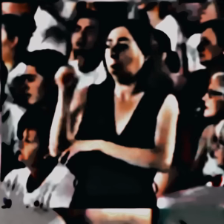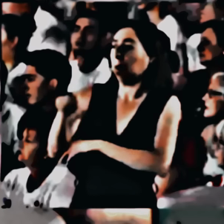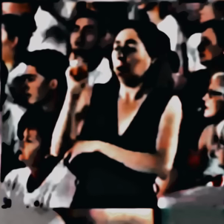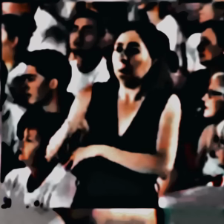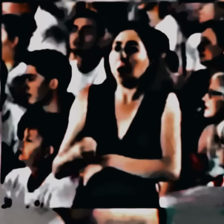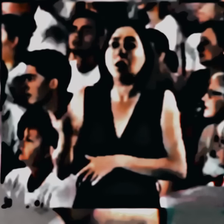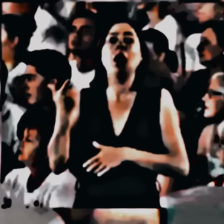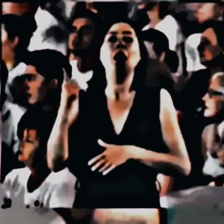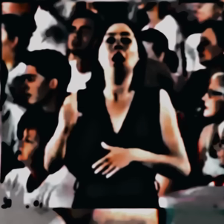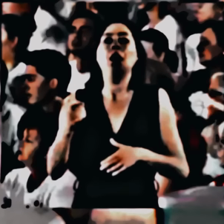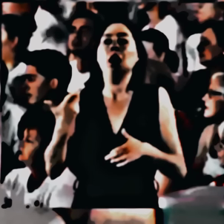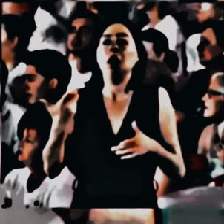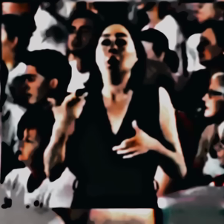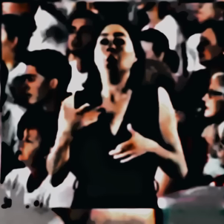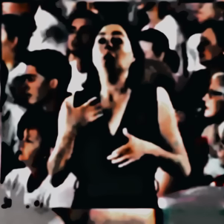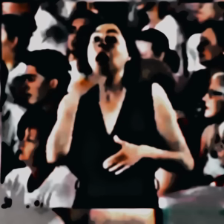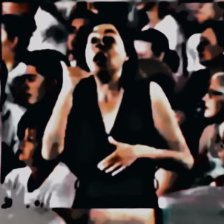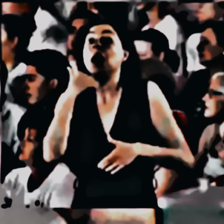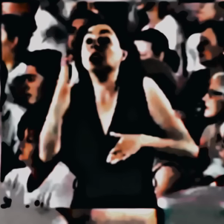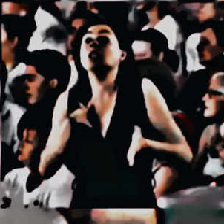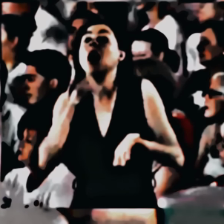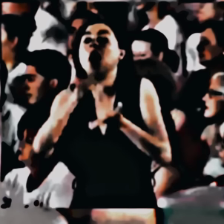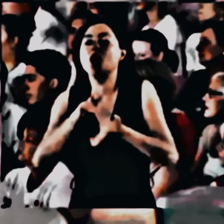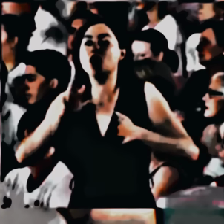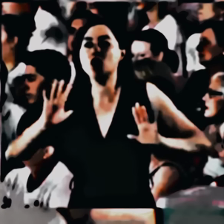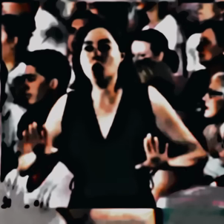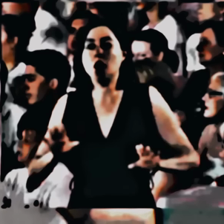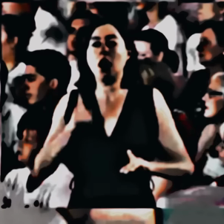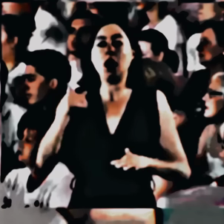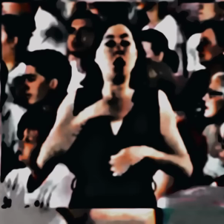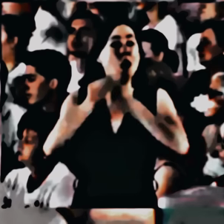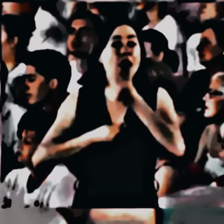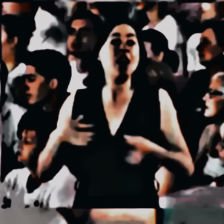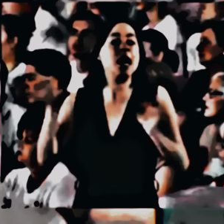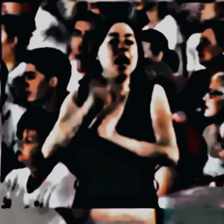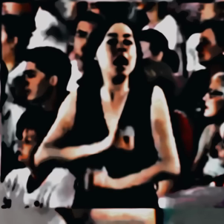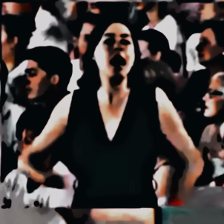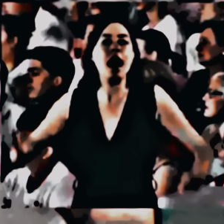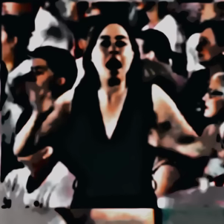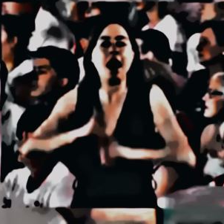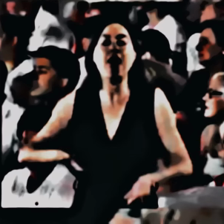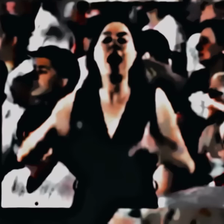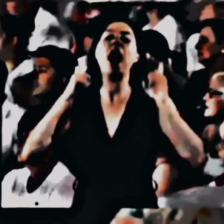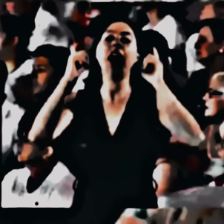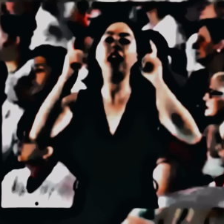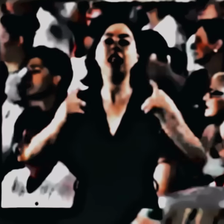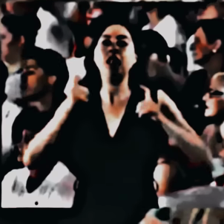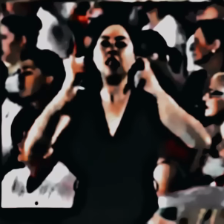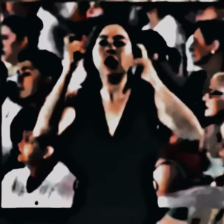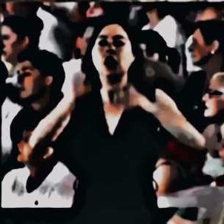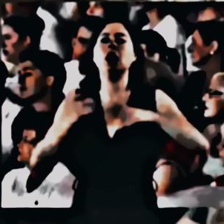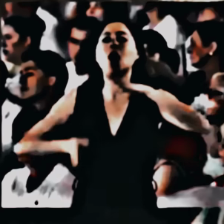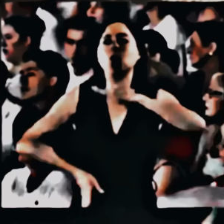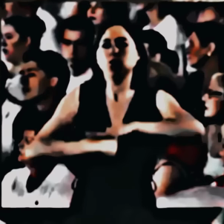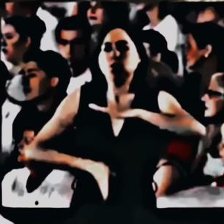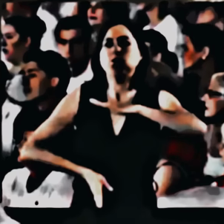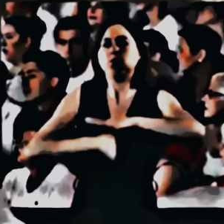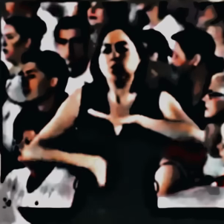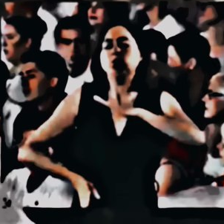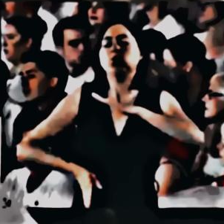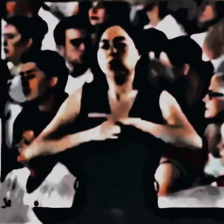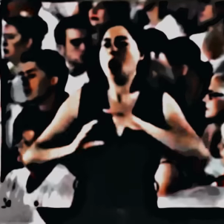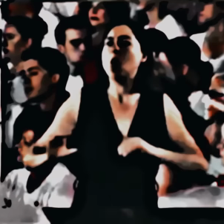Según explicaron estas fuentes el pasado jueves, han decidido cambiar el lugar del mitin porque necesitan un espacio mayor que el previsto